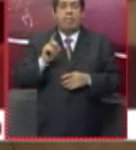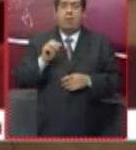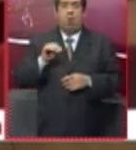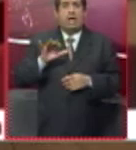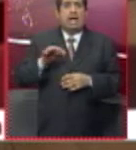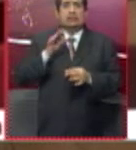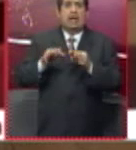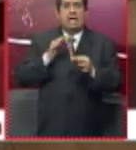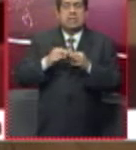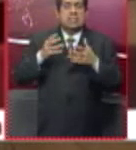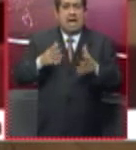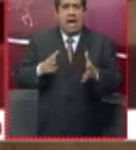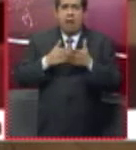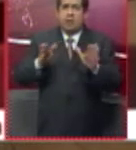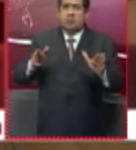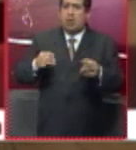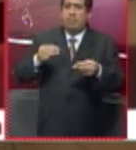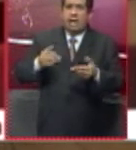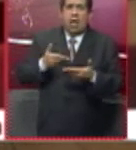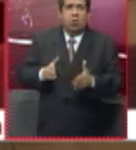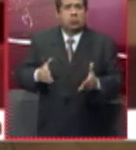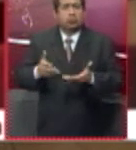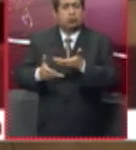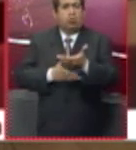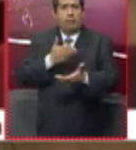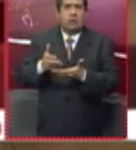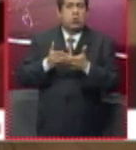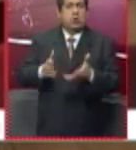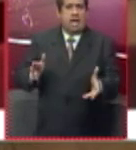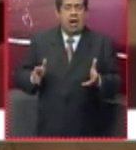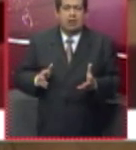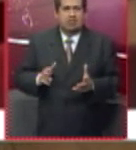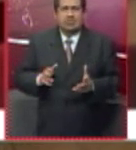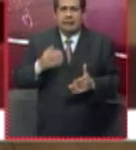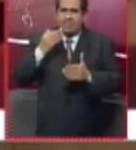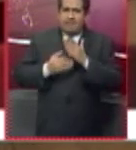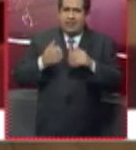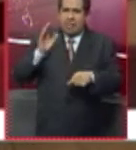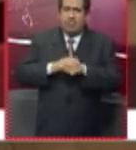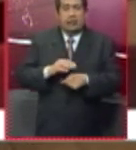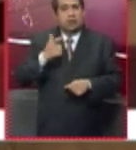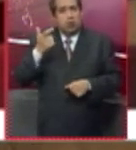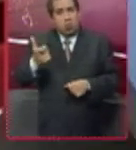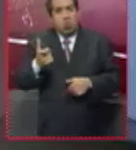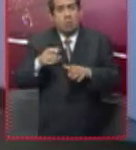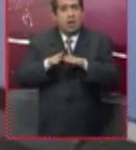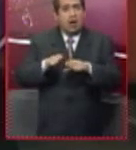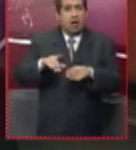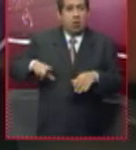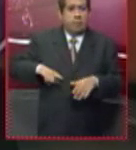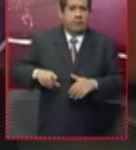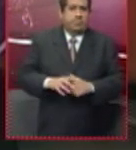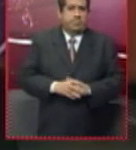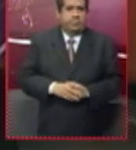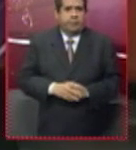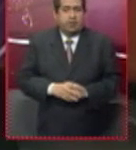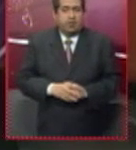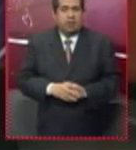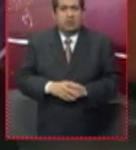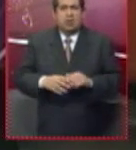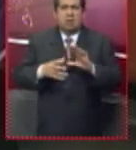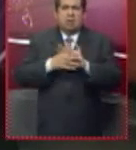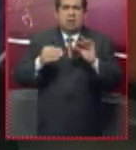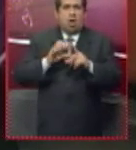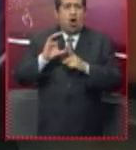democrático, con la apertura de mercados o con el redimensionamiento de las funciones económicas del Estado. En más trabajos, las